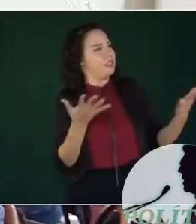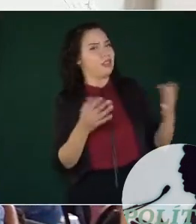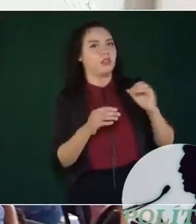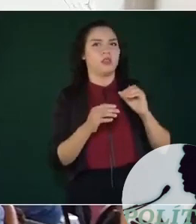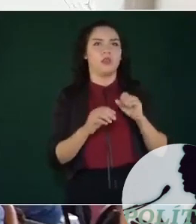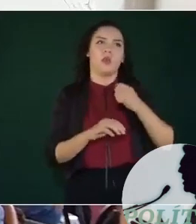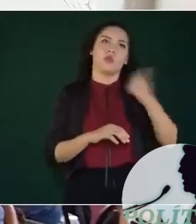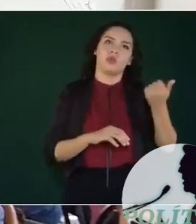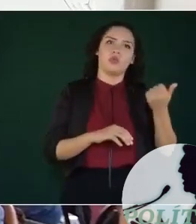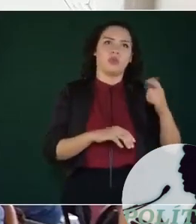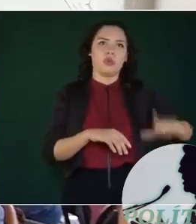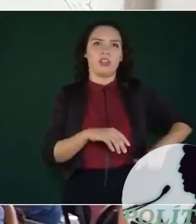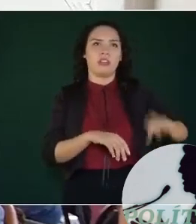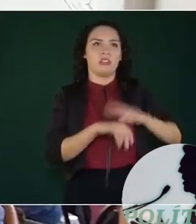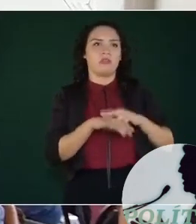Vaca, en Estados Unidos.